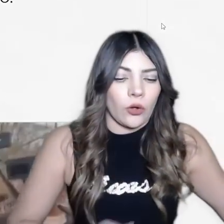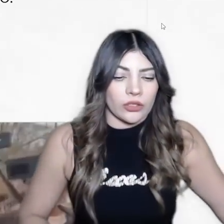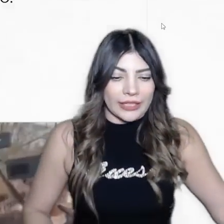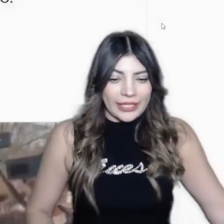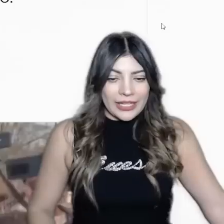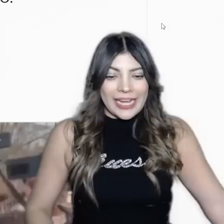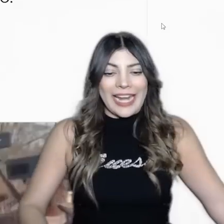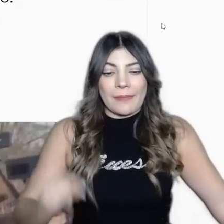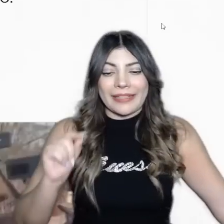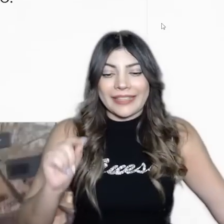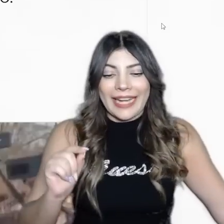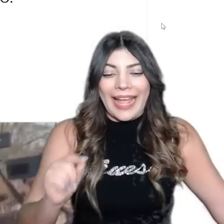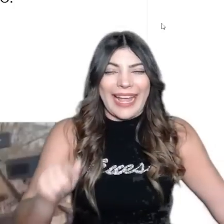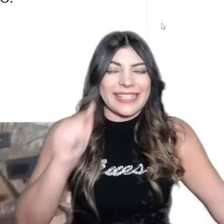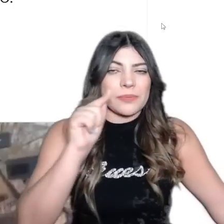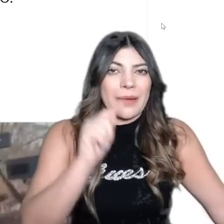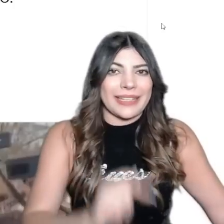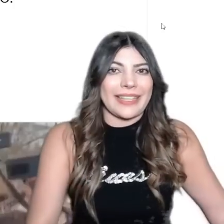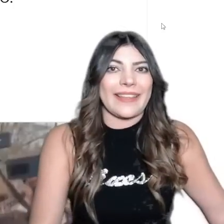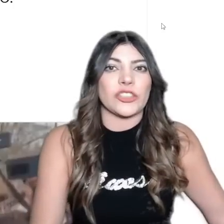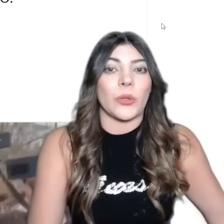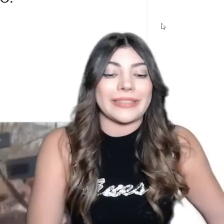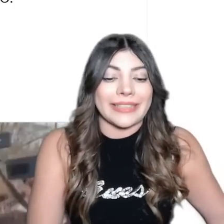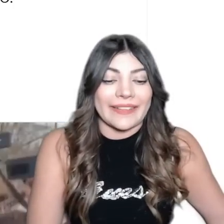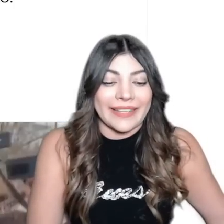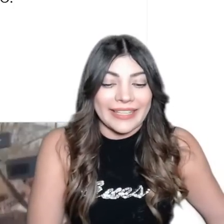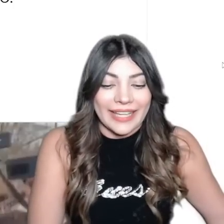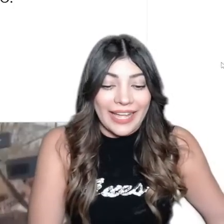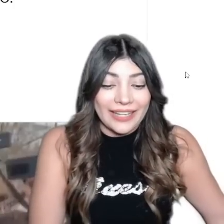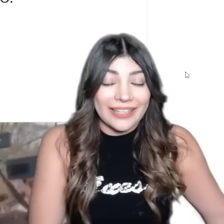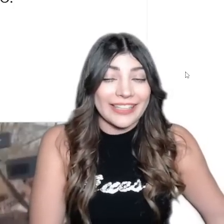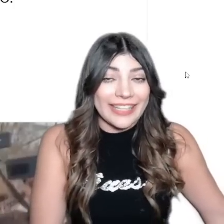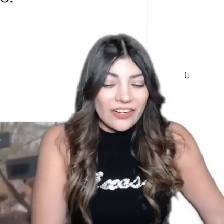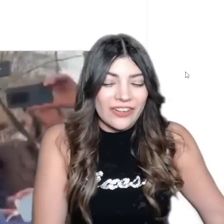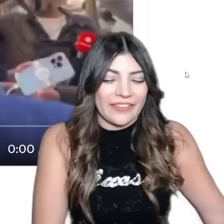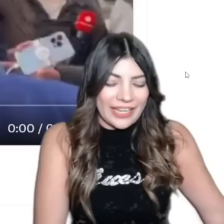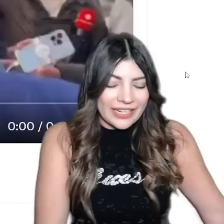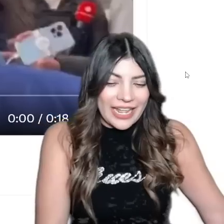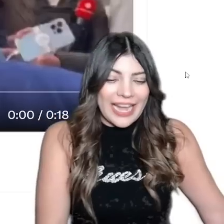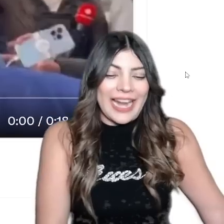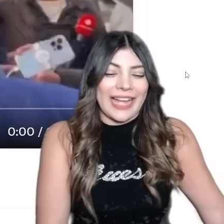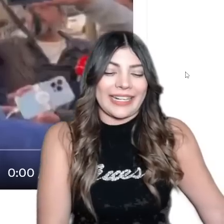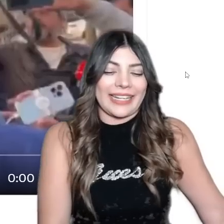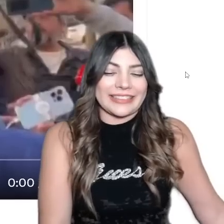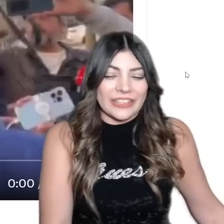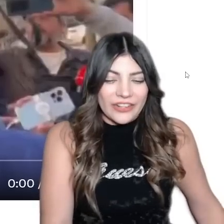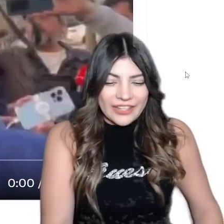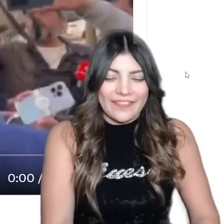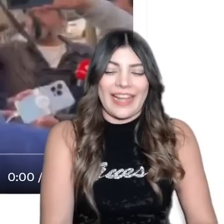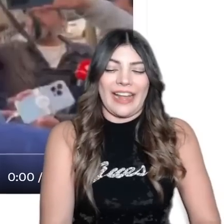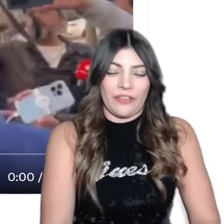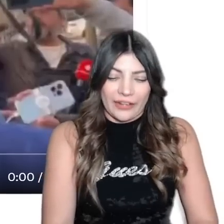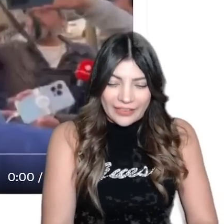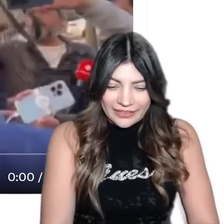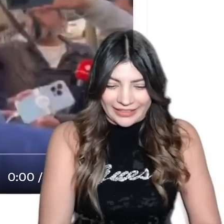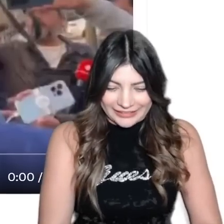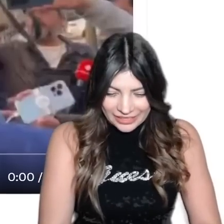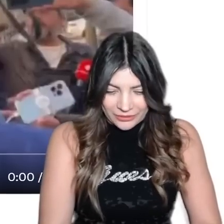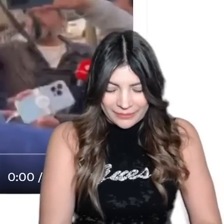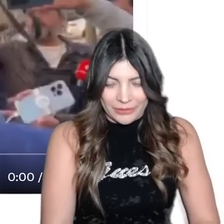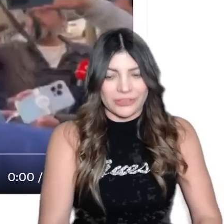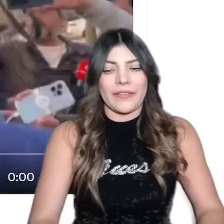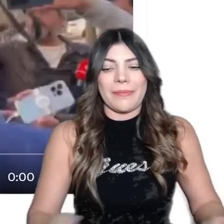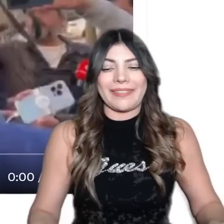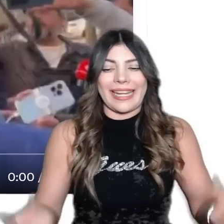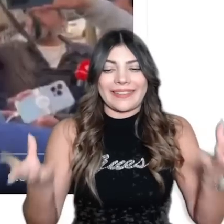la corte? ¿La mentira es parte de su estrategia? Quiero que vean la reacción del abogado de García